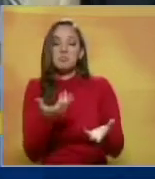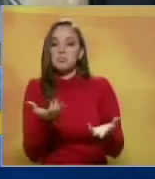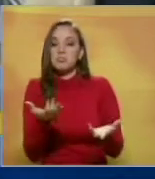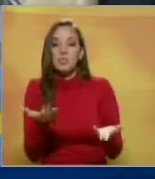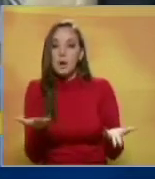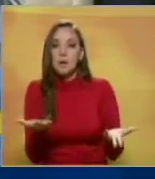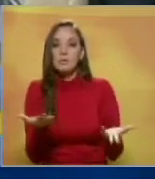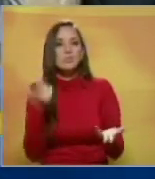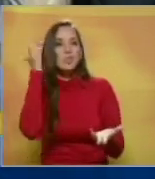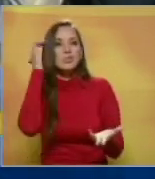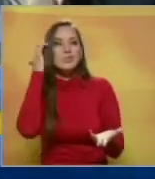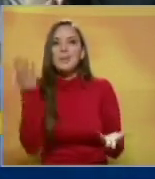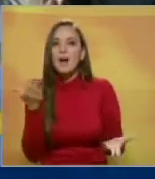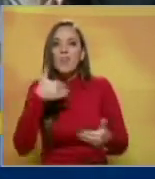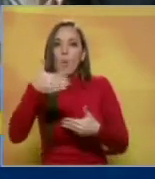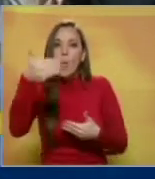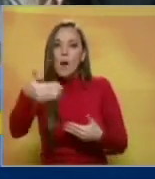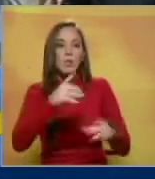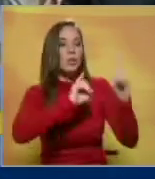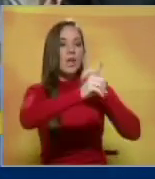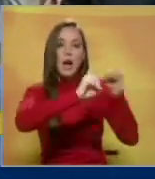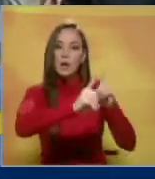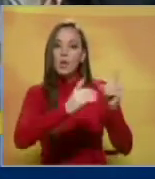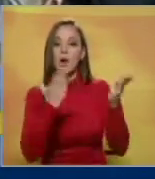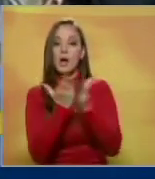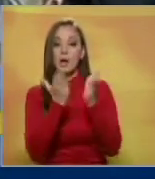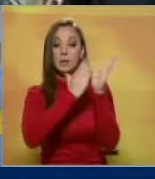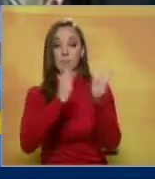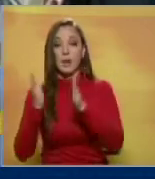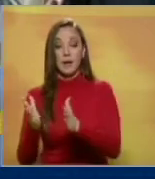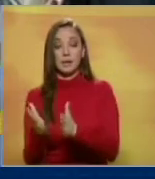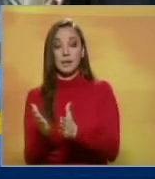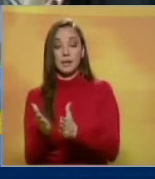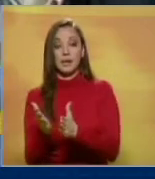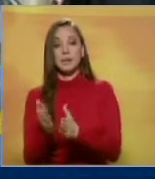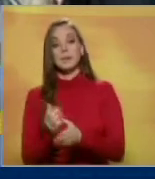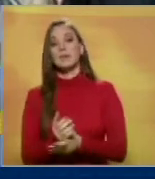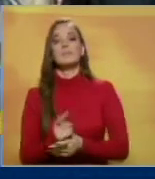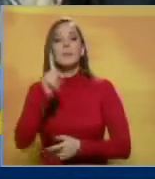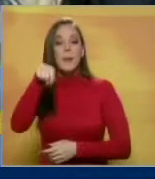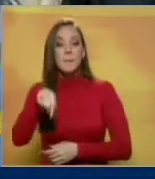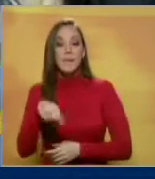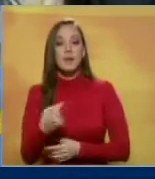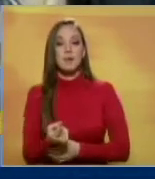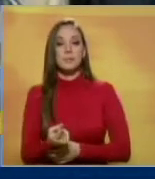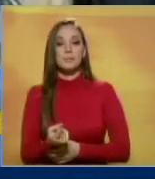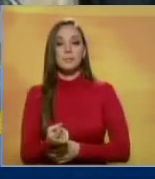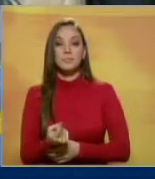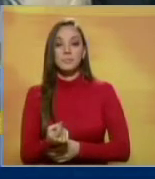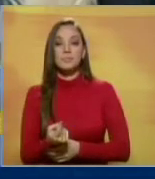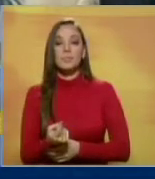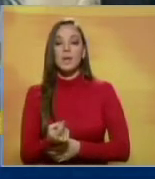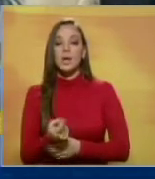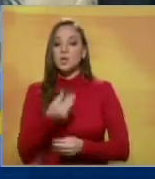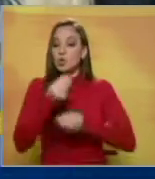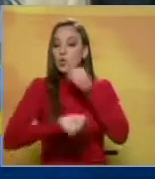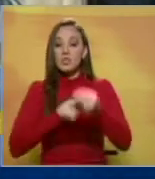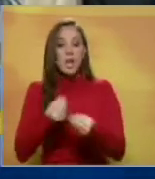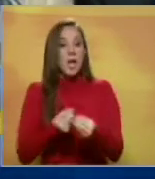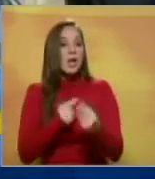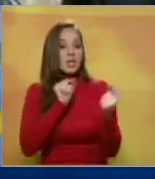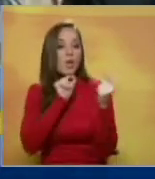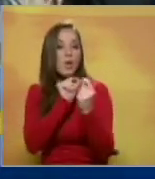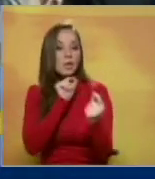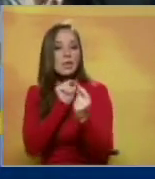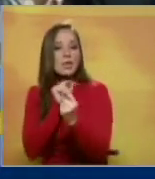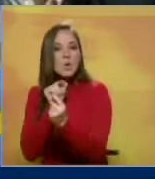él igualmente está también congelada la discusión